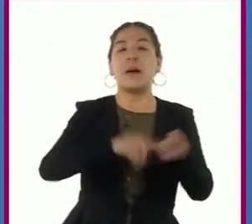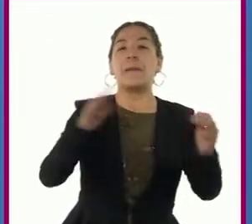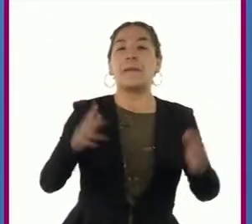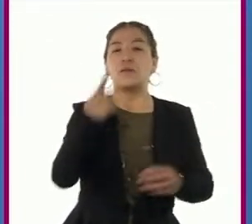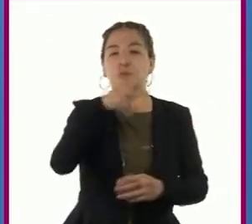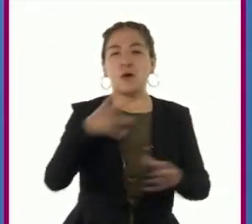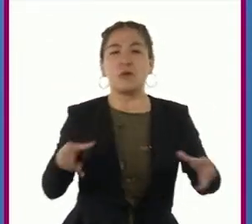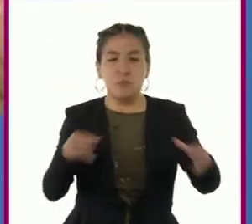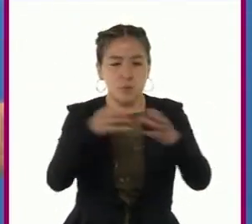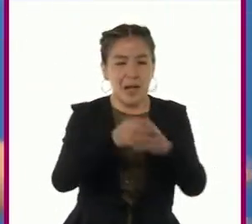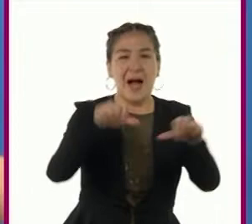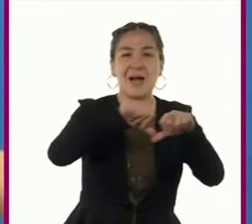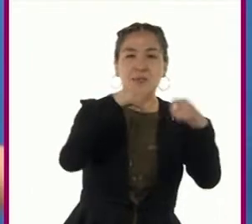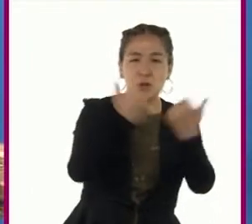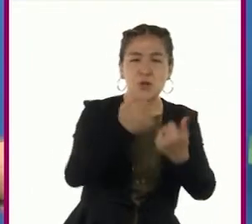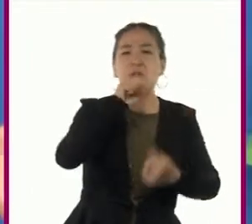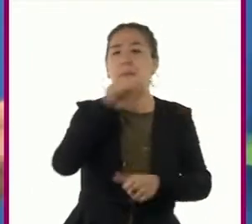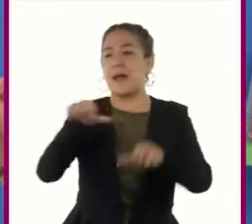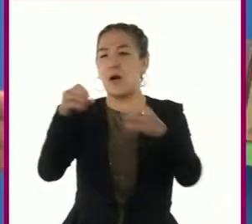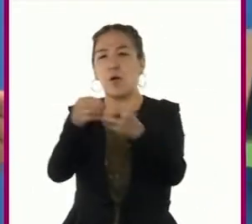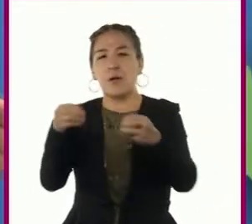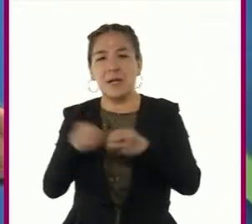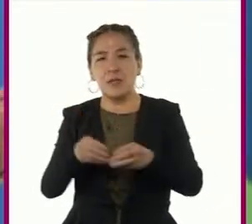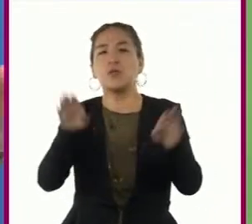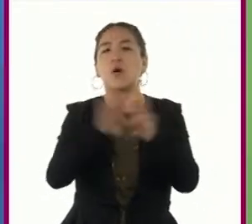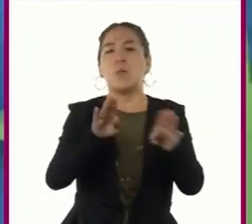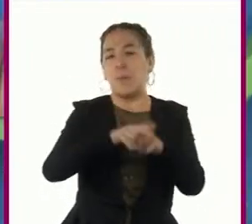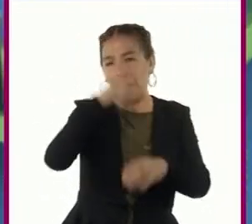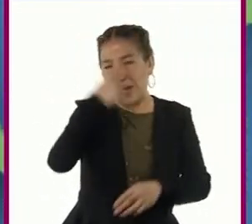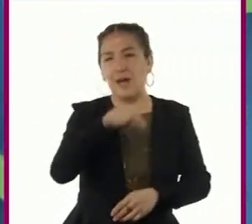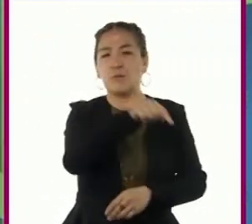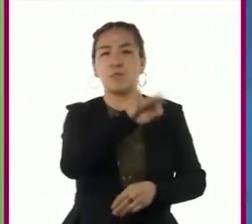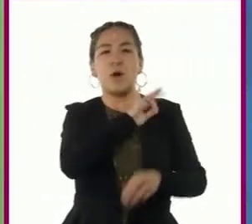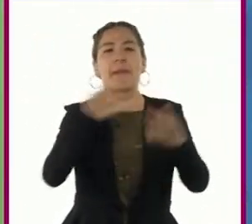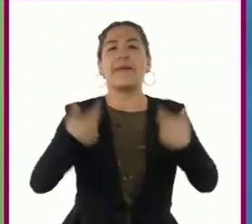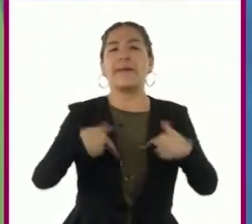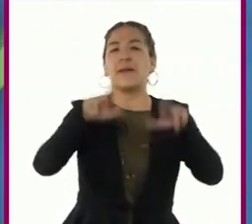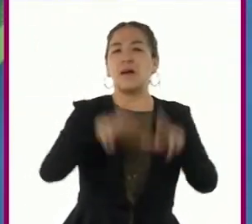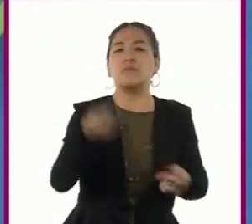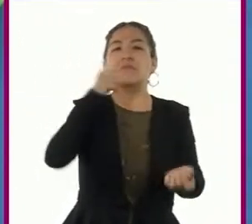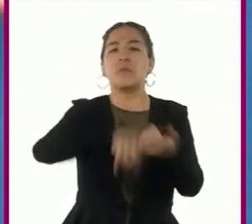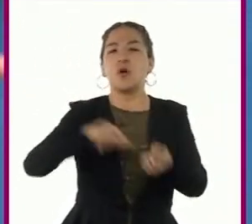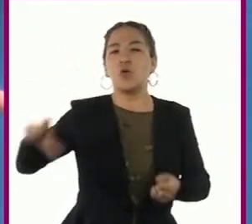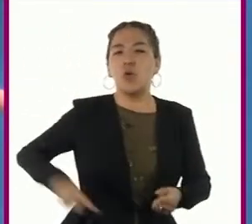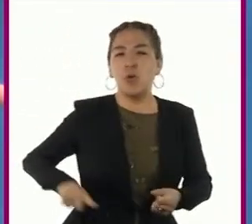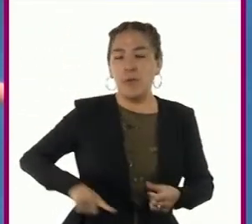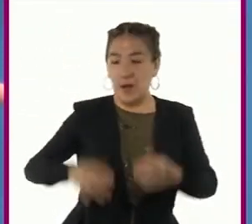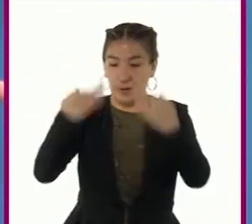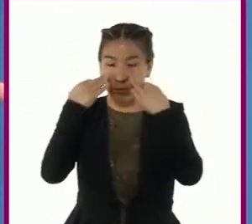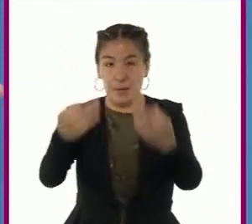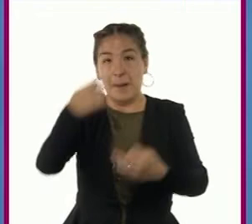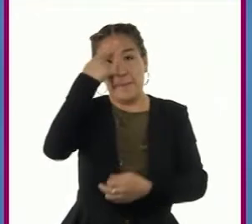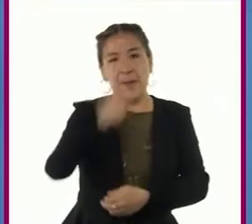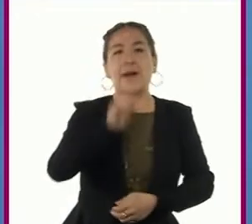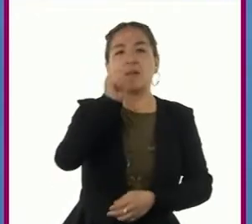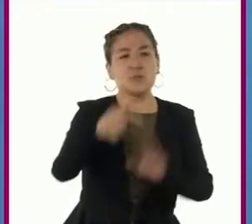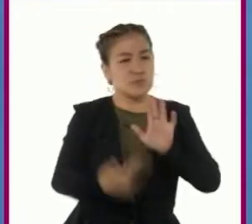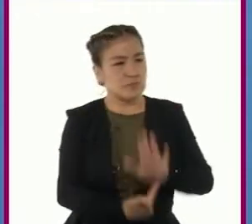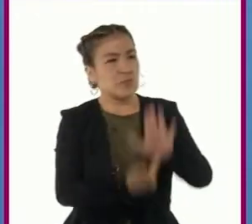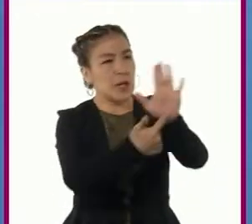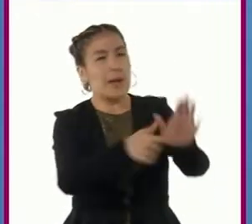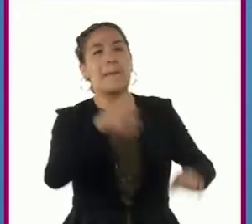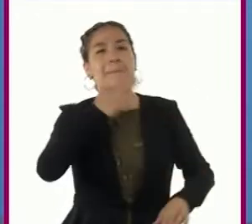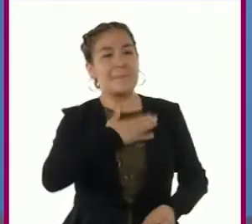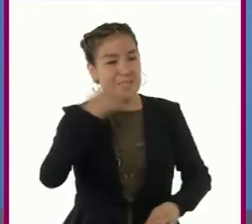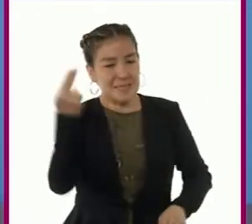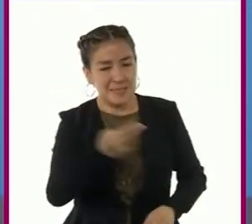formar asociaciones u organizaciones que nos puedan representar ante las autoridades y les hagan saber nuestras necesidades e